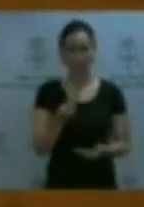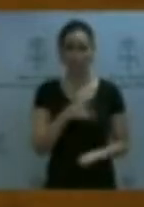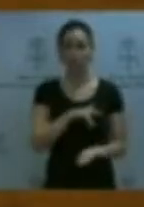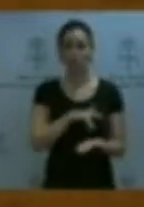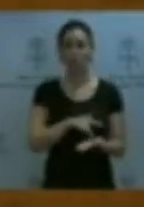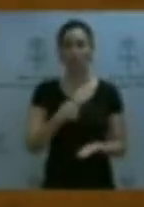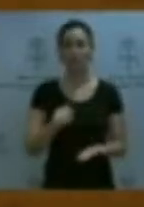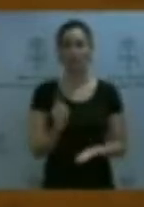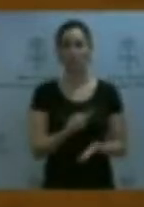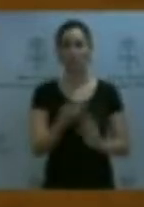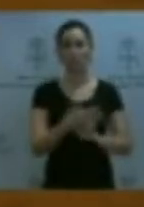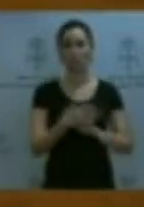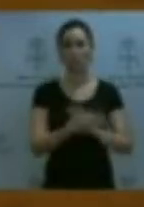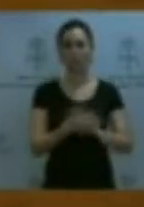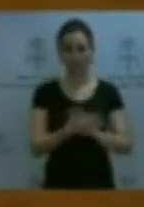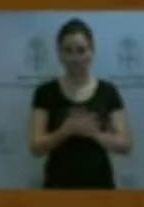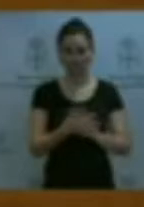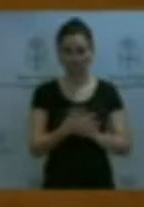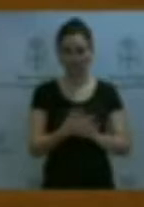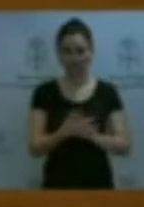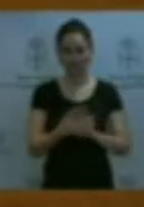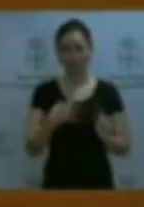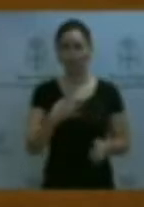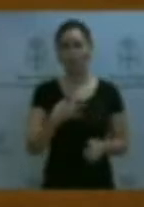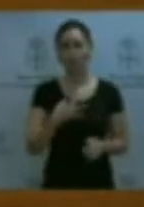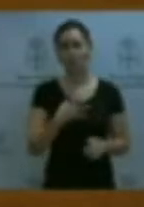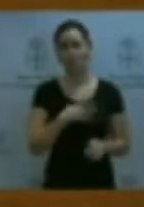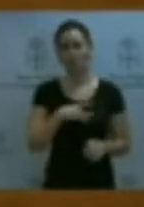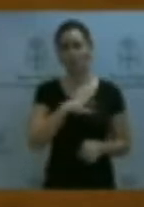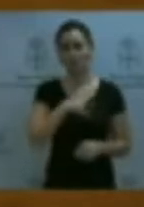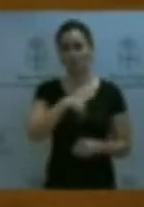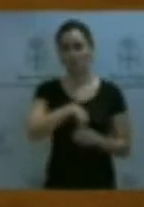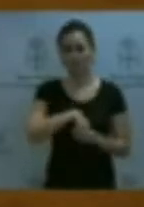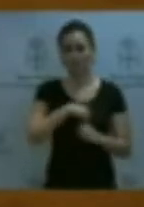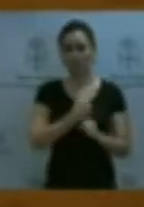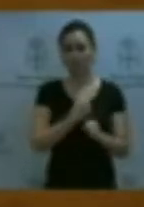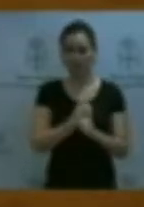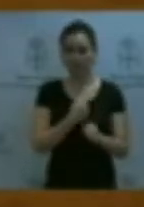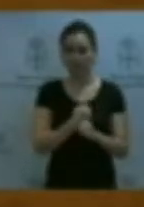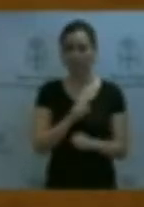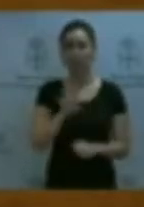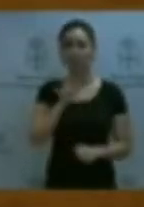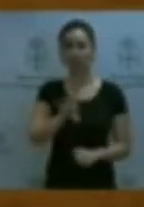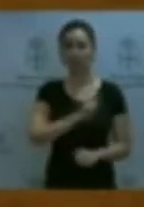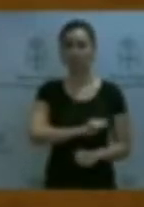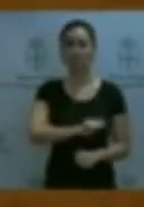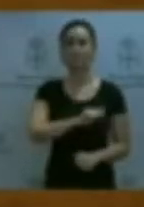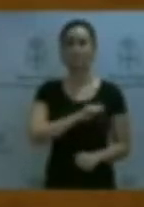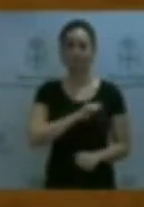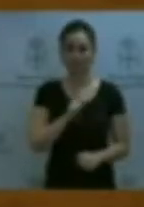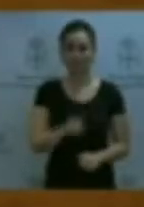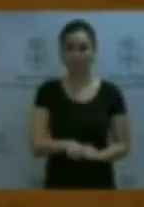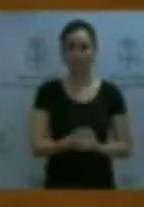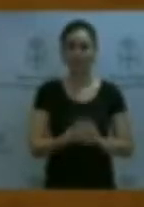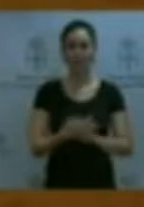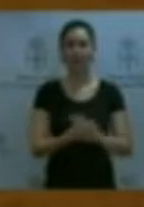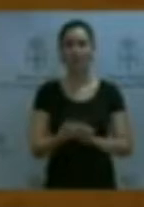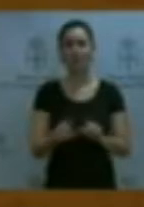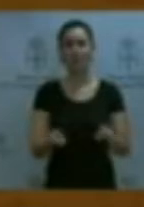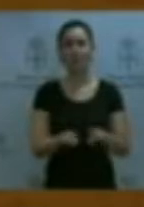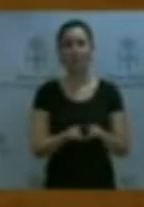función pública en nuestro país, cuando hablamos de hacer una apuesta para que desde la función pública